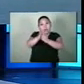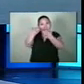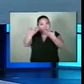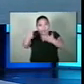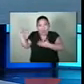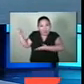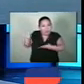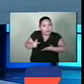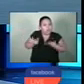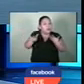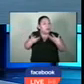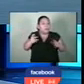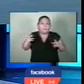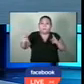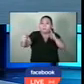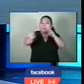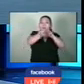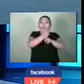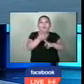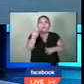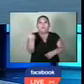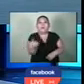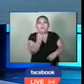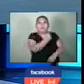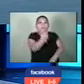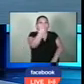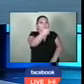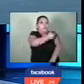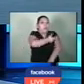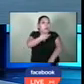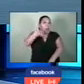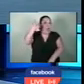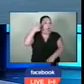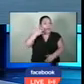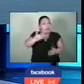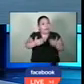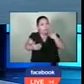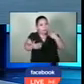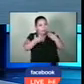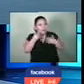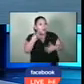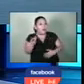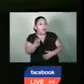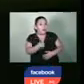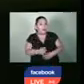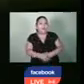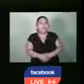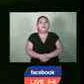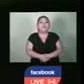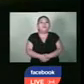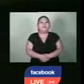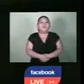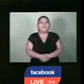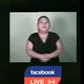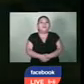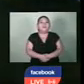se busca alcanzar la nueva meta de inmunización planteada por las autoridades.